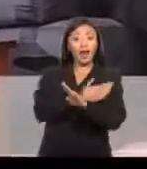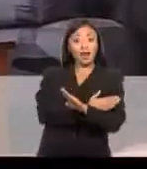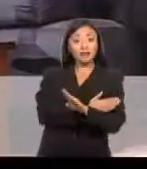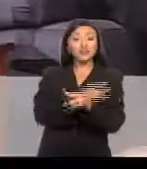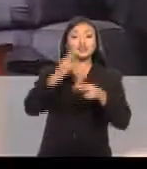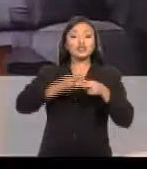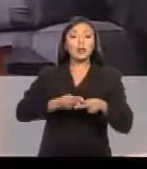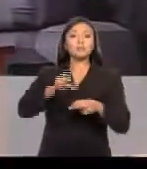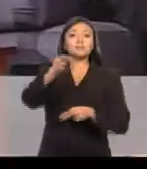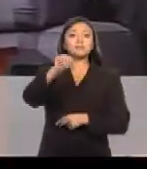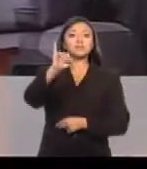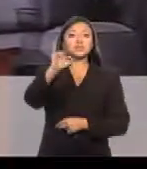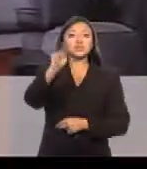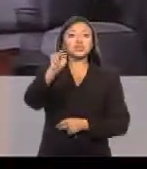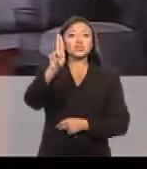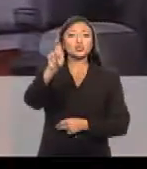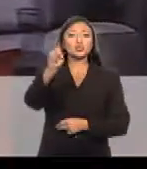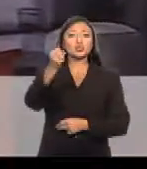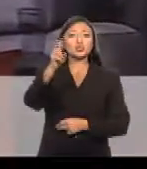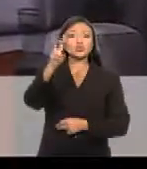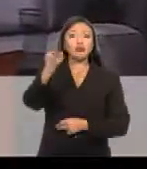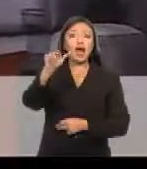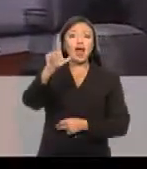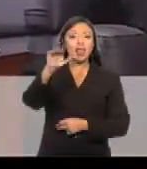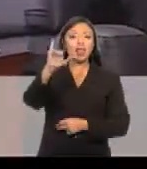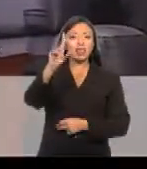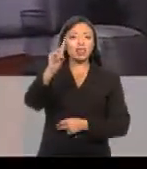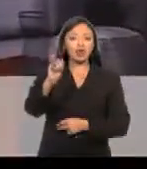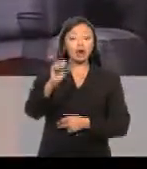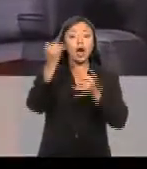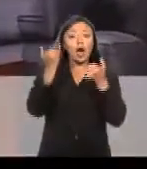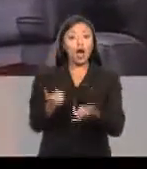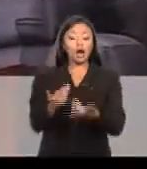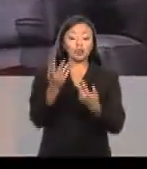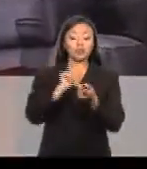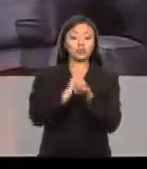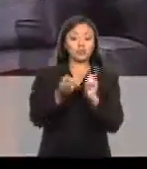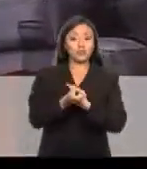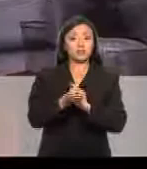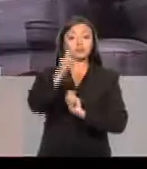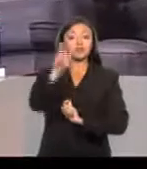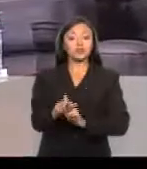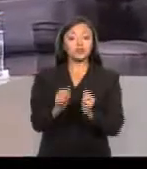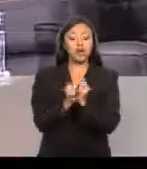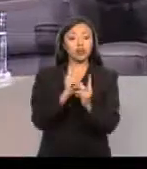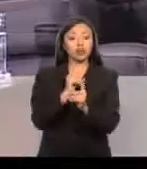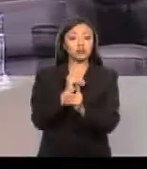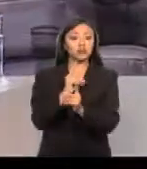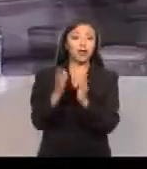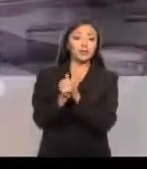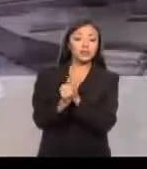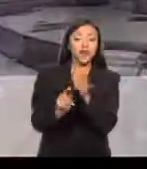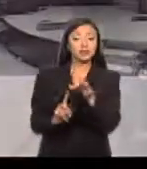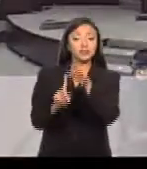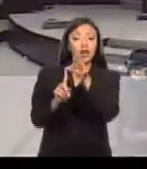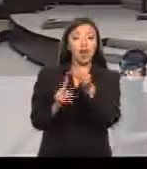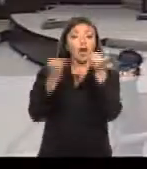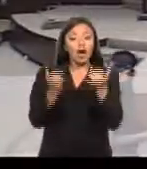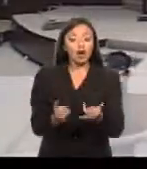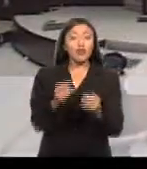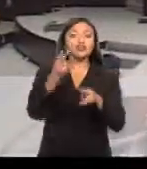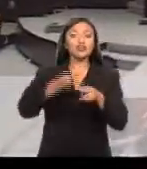las personas que anteriormente se las llamó minusválidos, luego evolucionó ese término a personas con capacidades especiales y ahora les